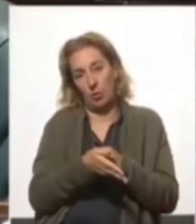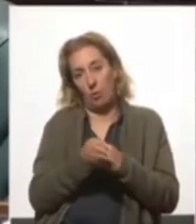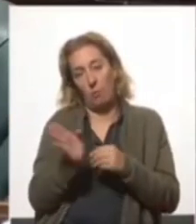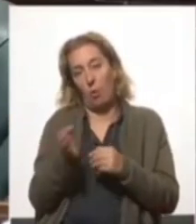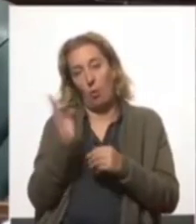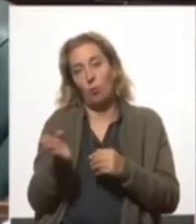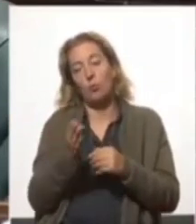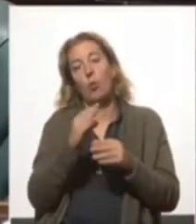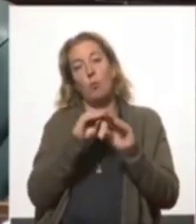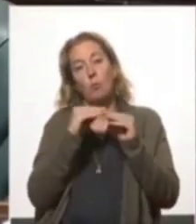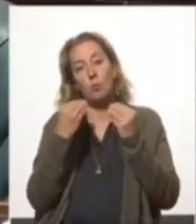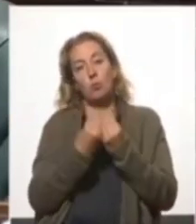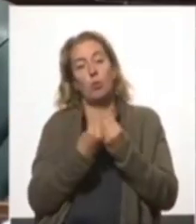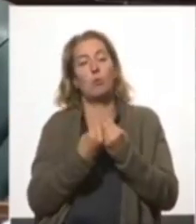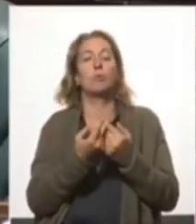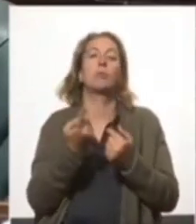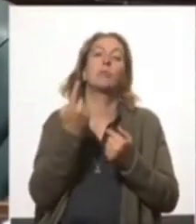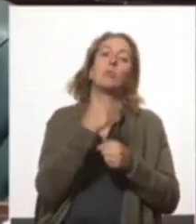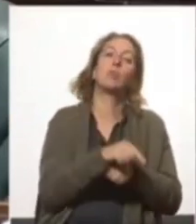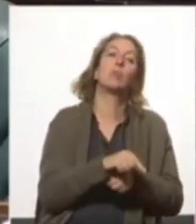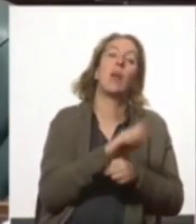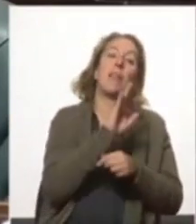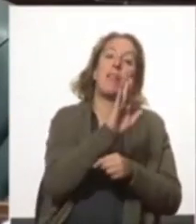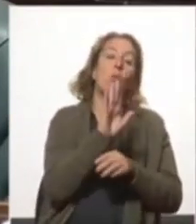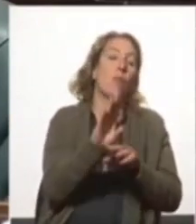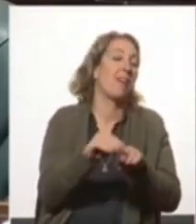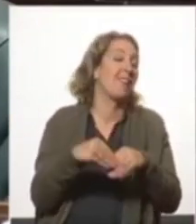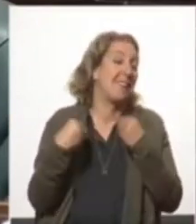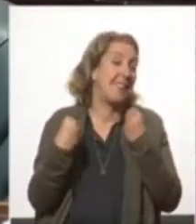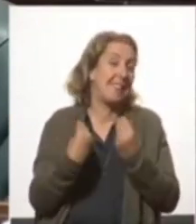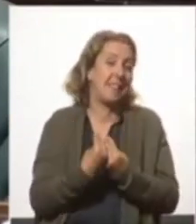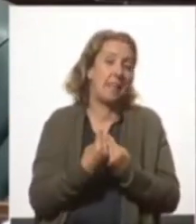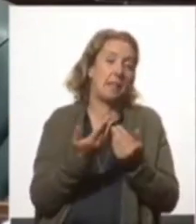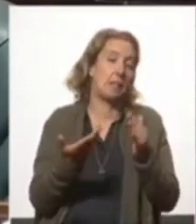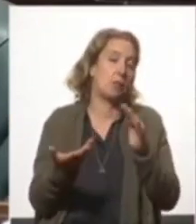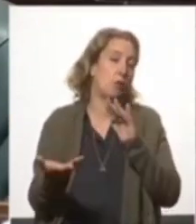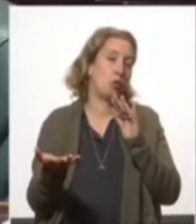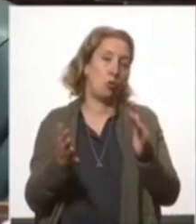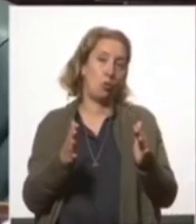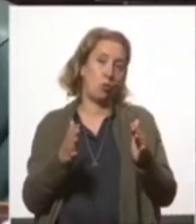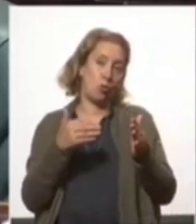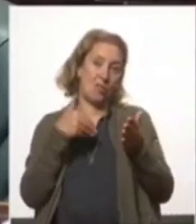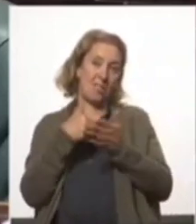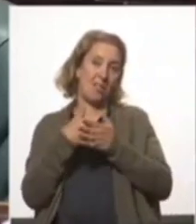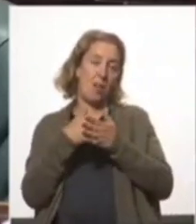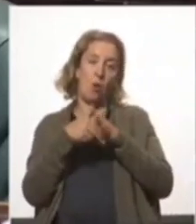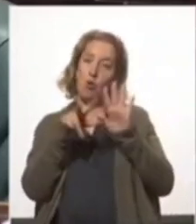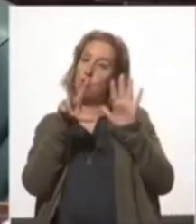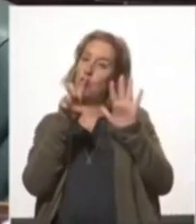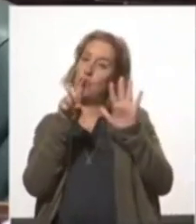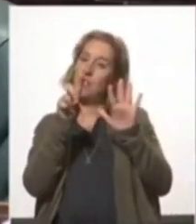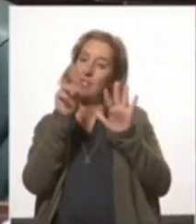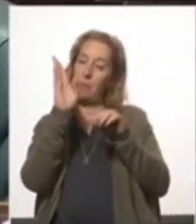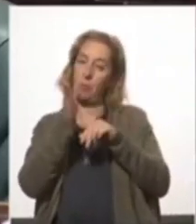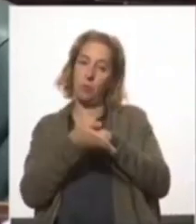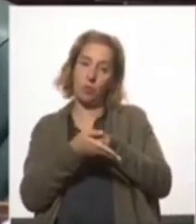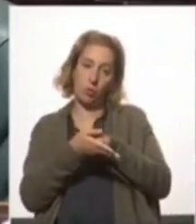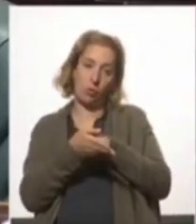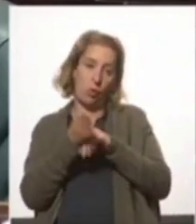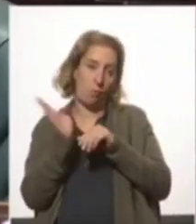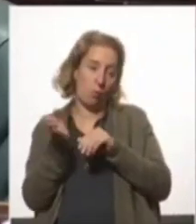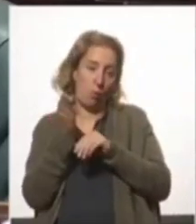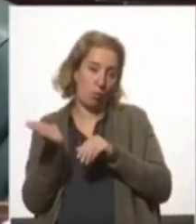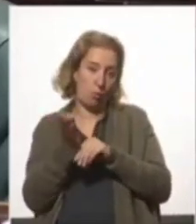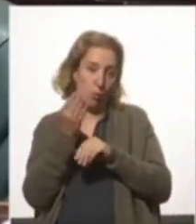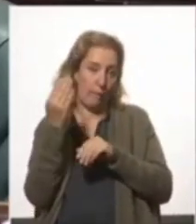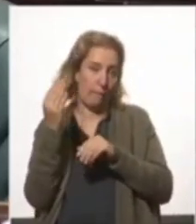Producto Bruto, con una deuda neta del entorno cercano al 80% del Producto